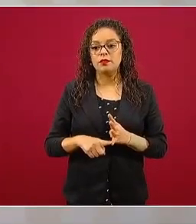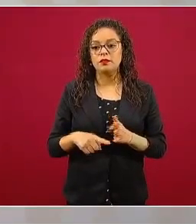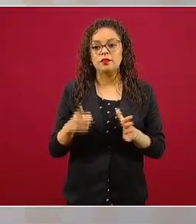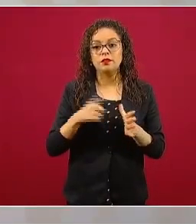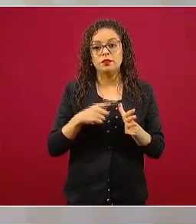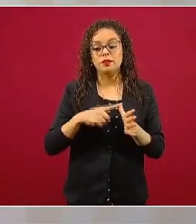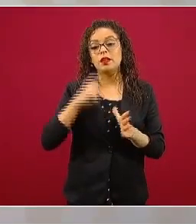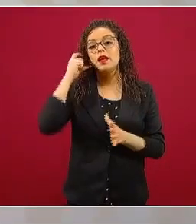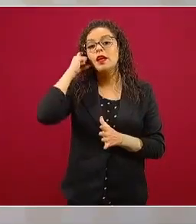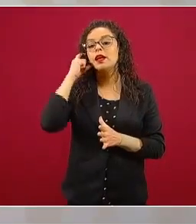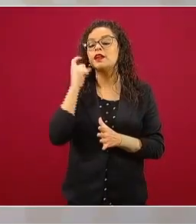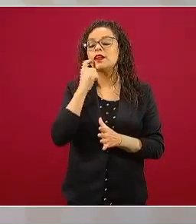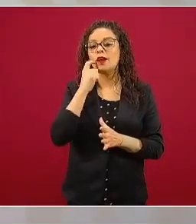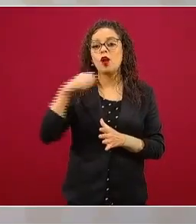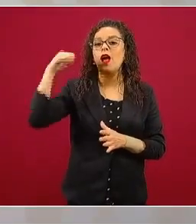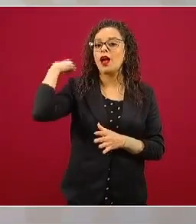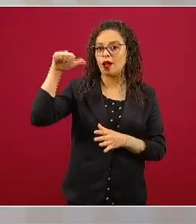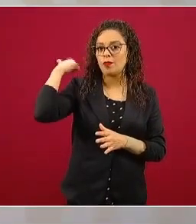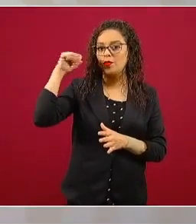y Guerrero, Acapulco.